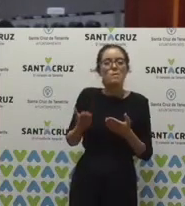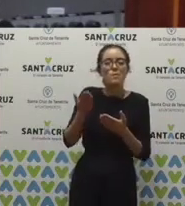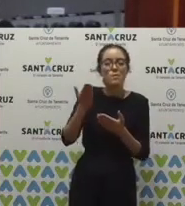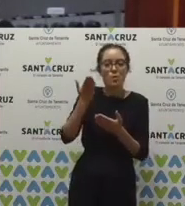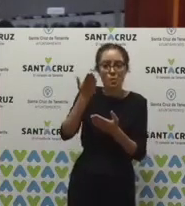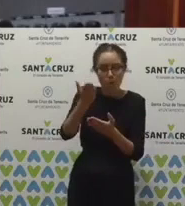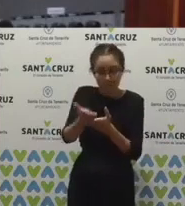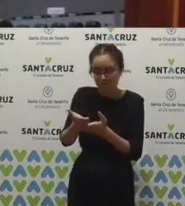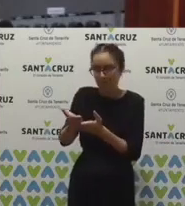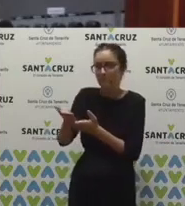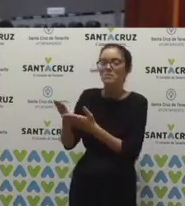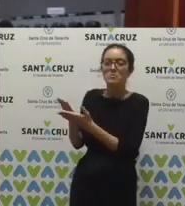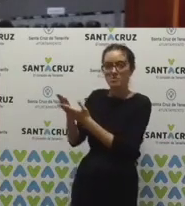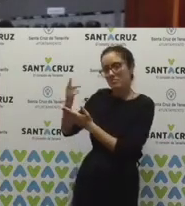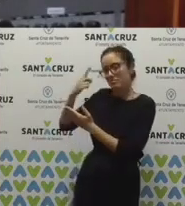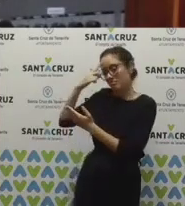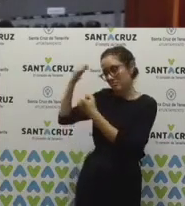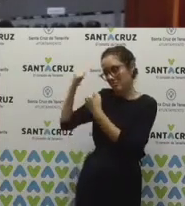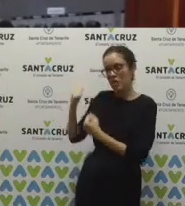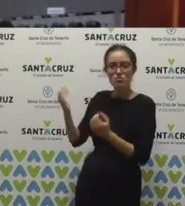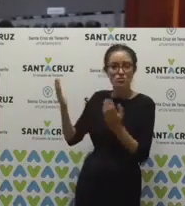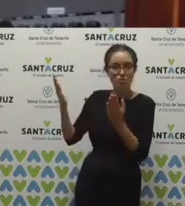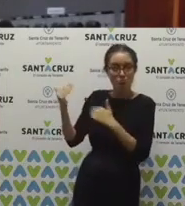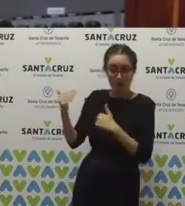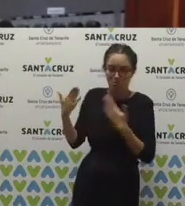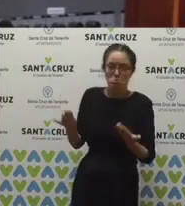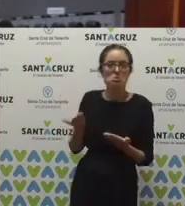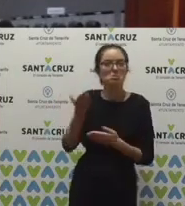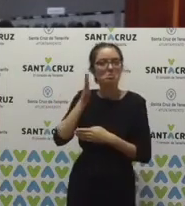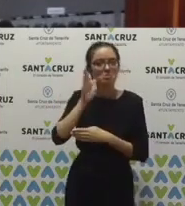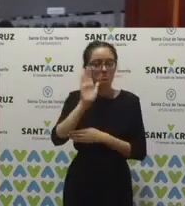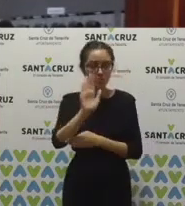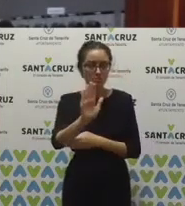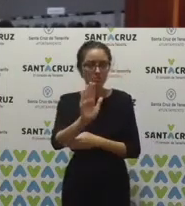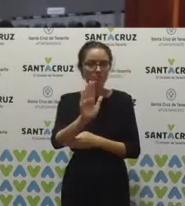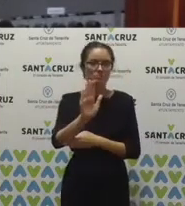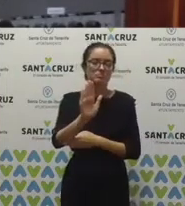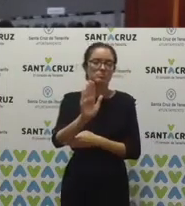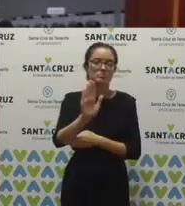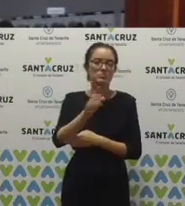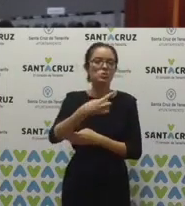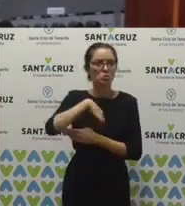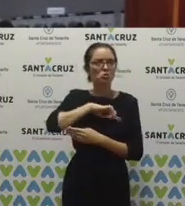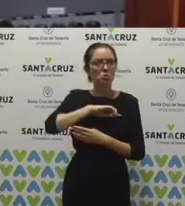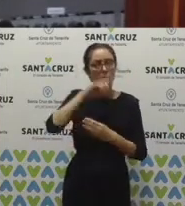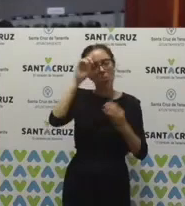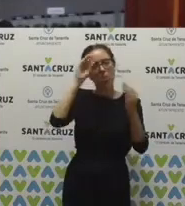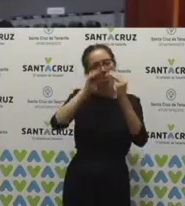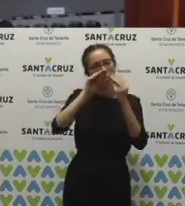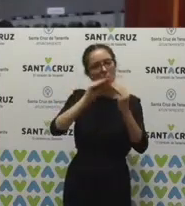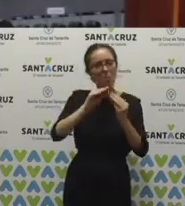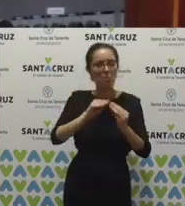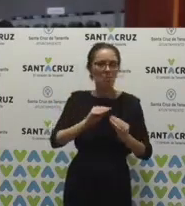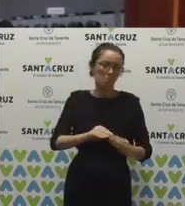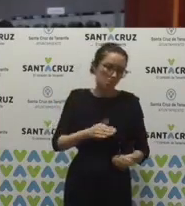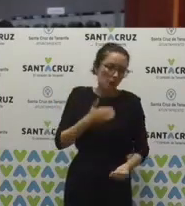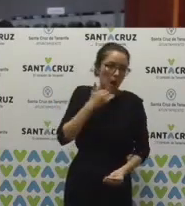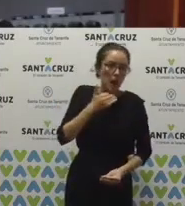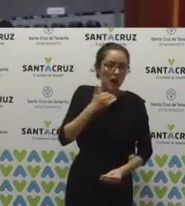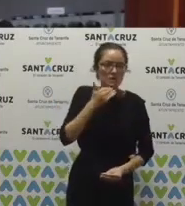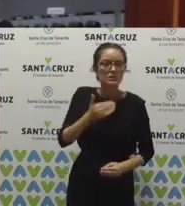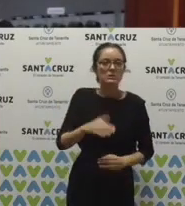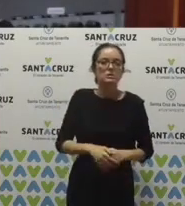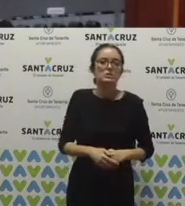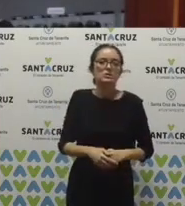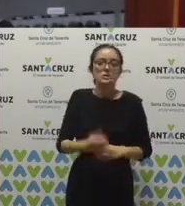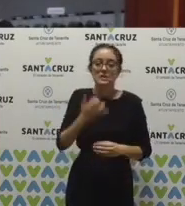ese texto que considera que son importantes nosotros coincidimos en buena medida con ella intentar como